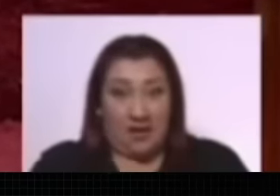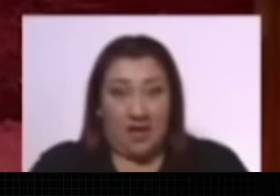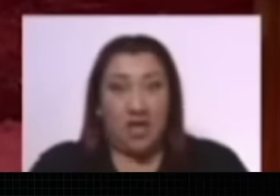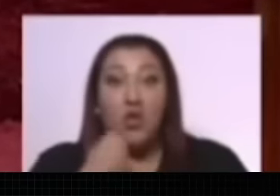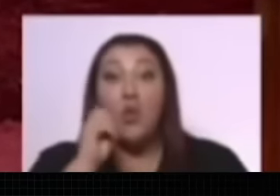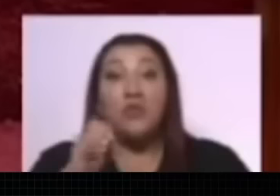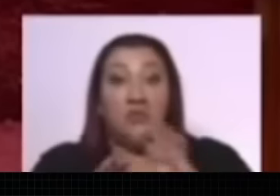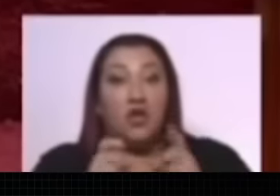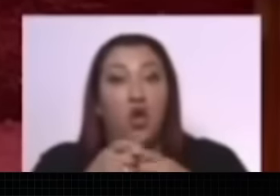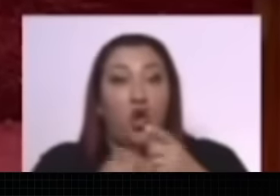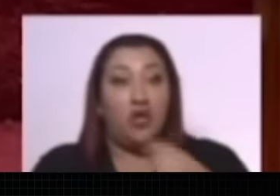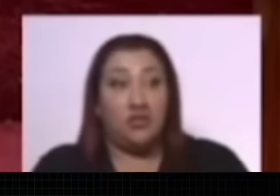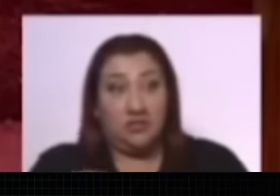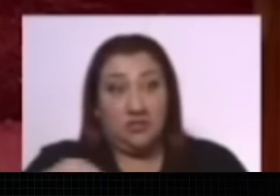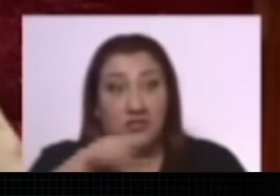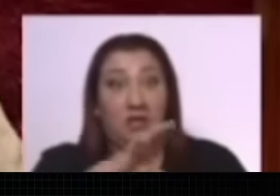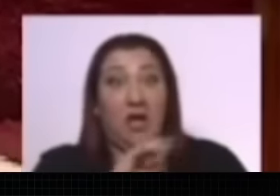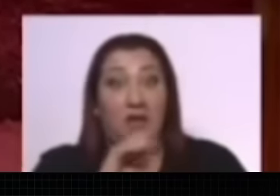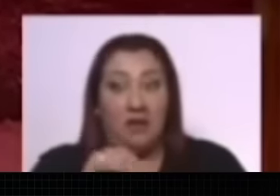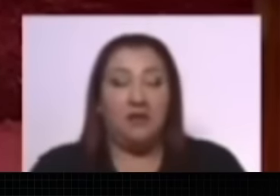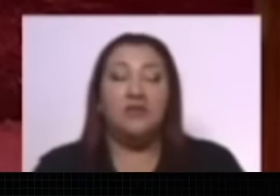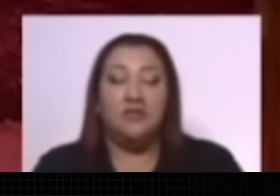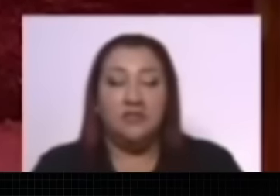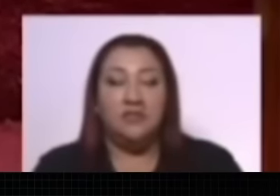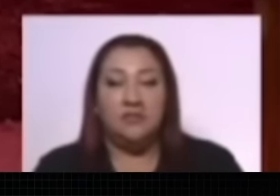los congresistas que me antecedieron,